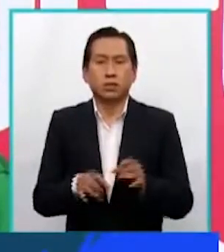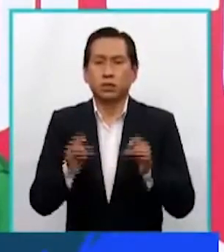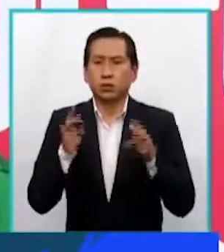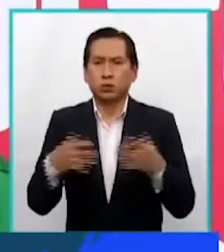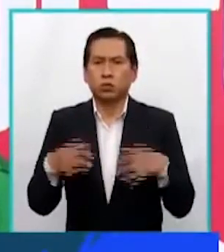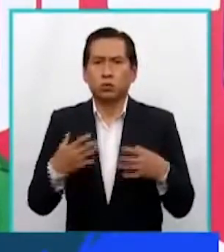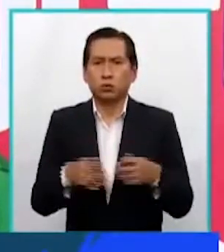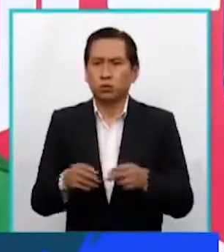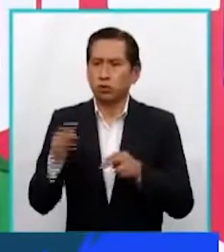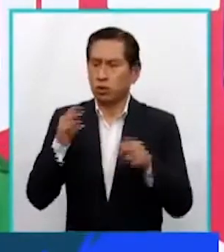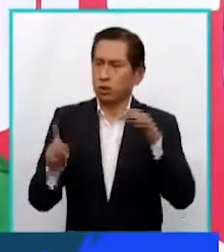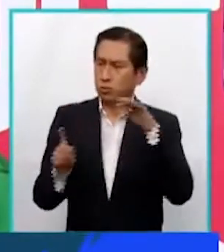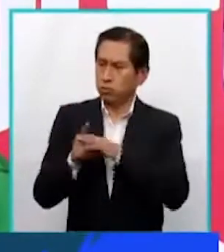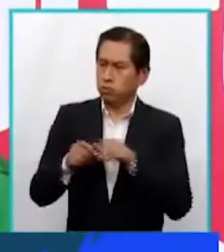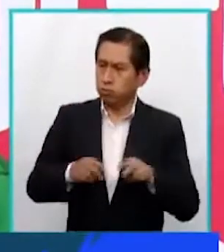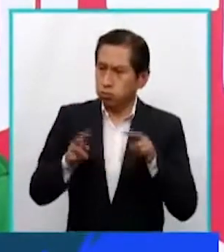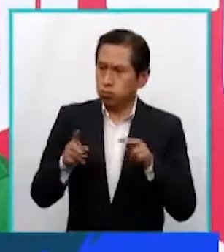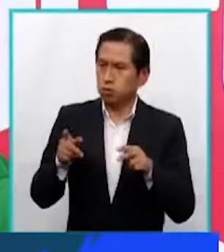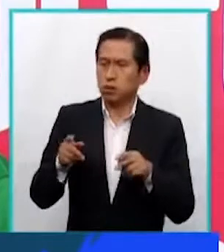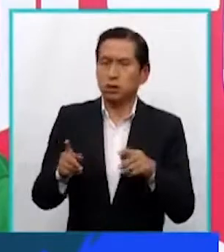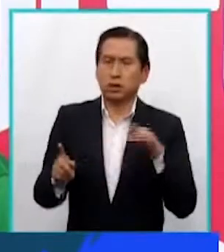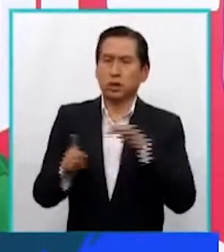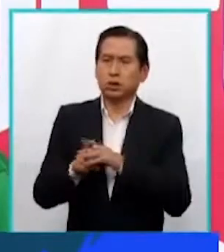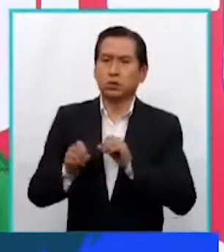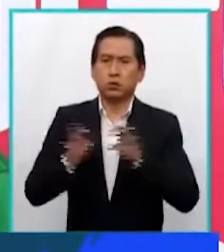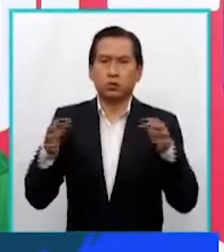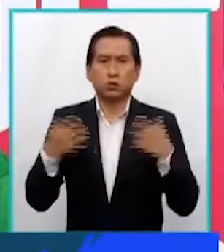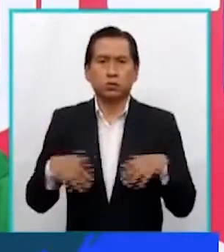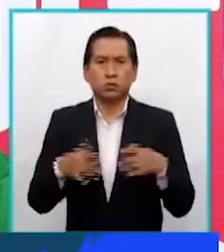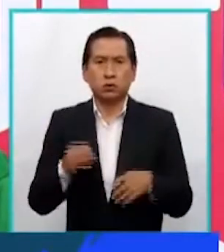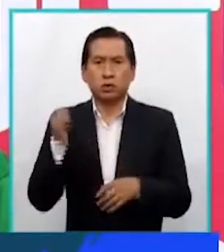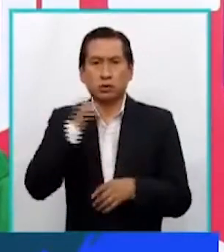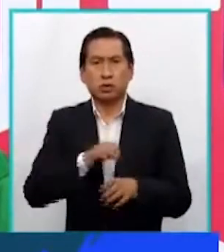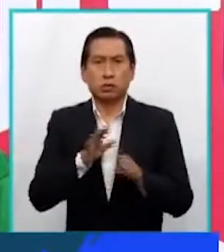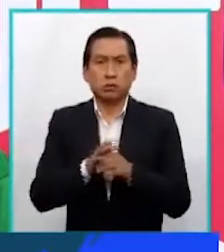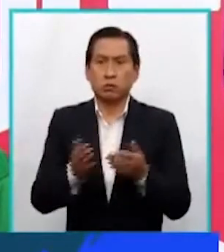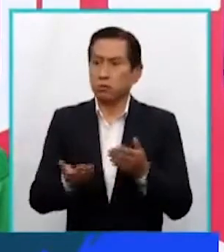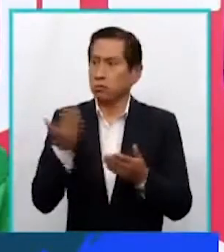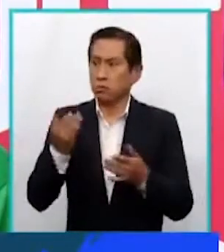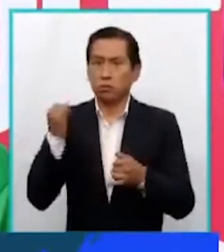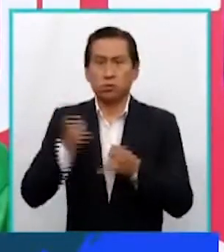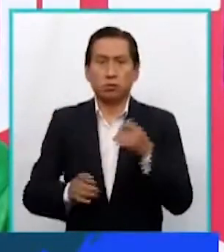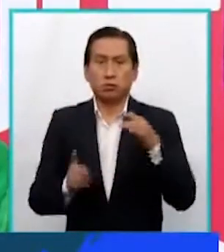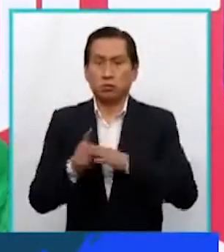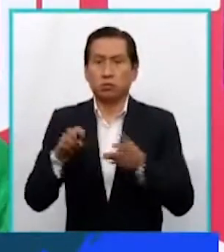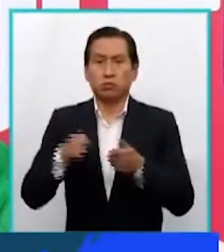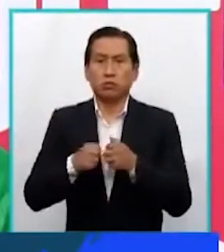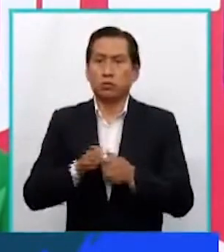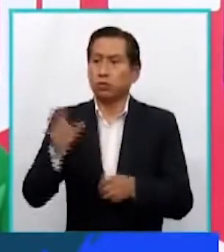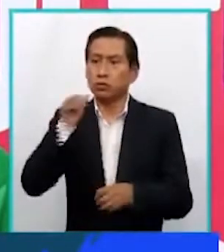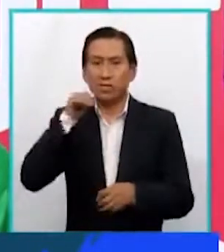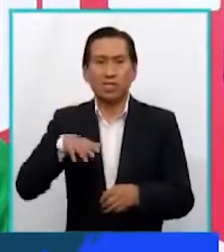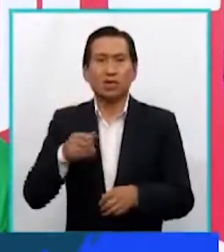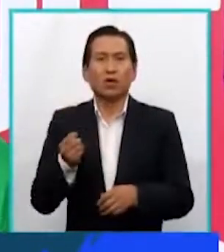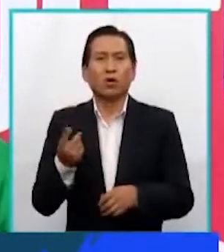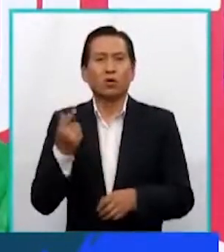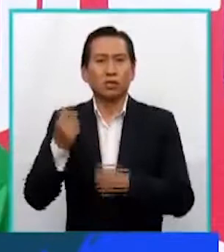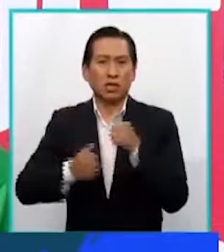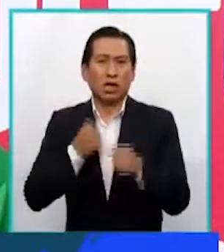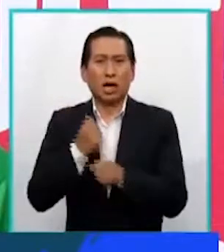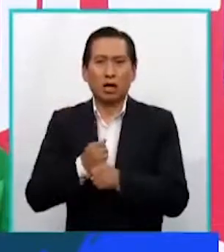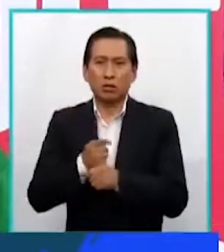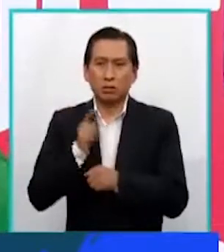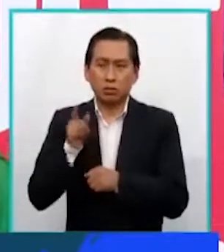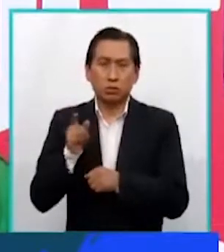Cada noticia que vemos es súper impactante, sin llegar lejos del último caso que está pasando de la niña de 11 años, que es